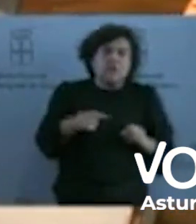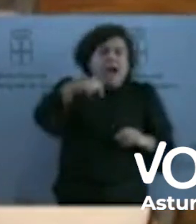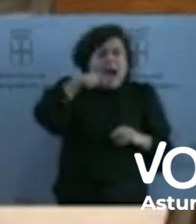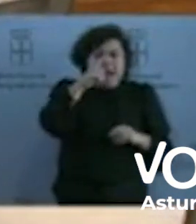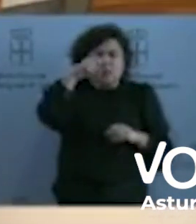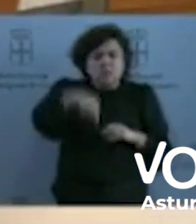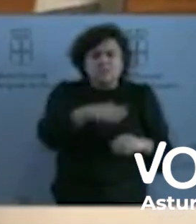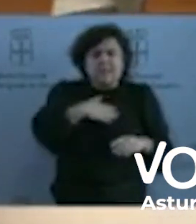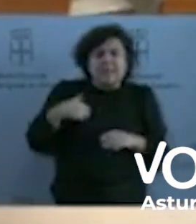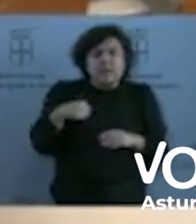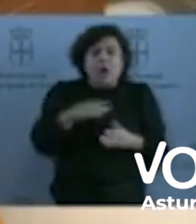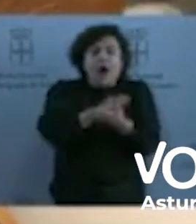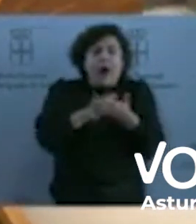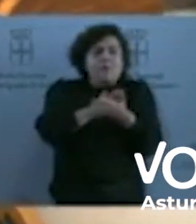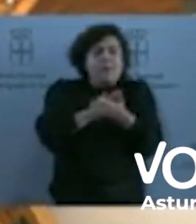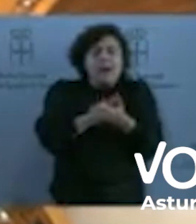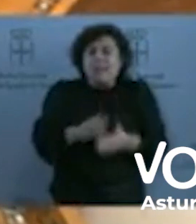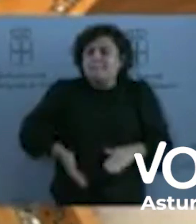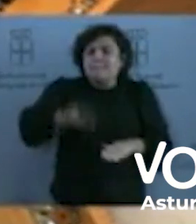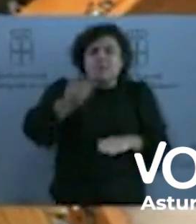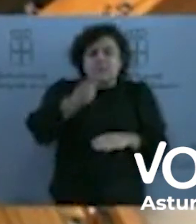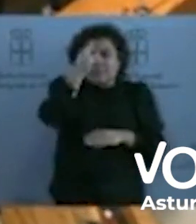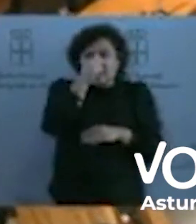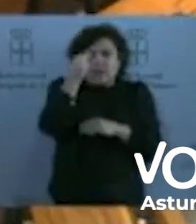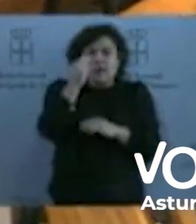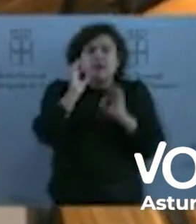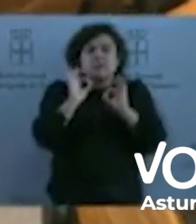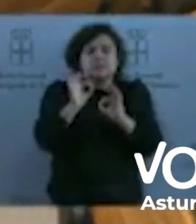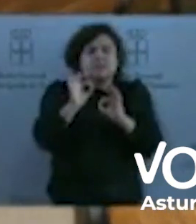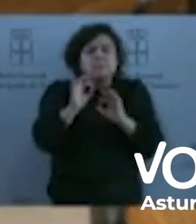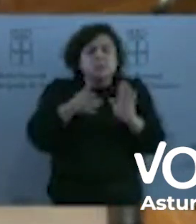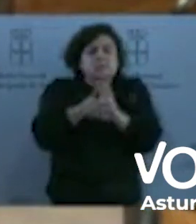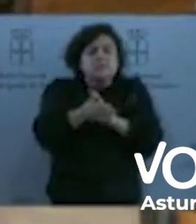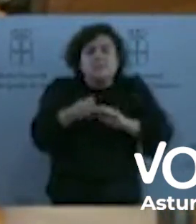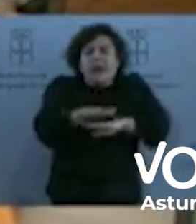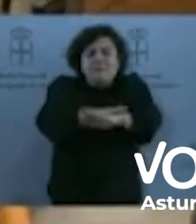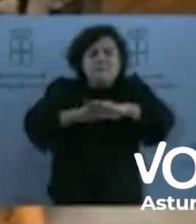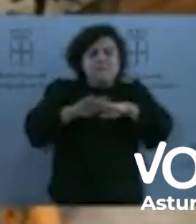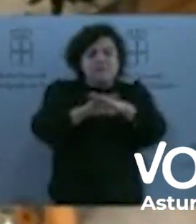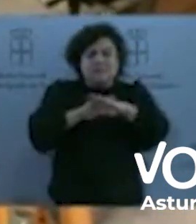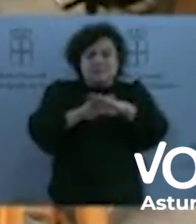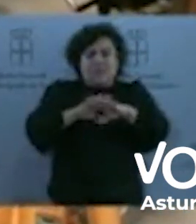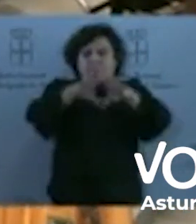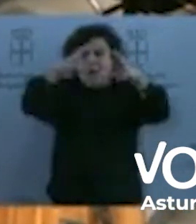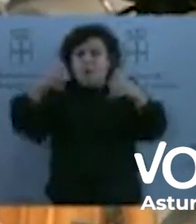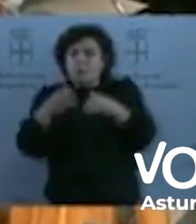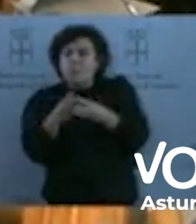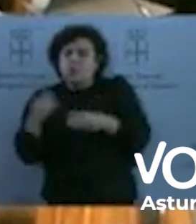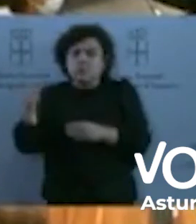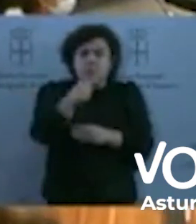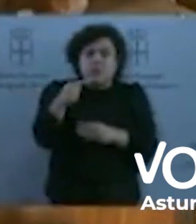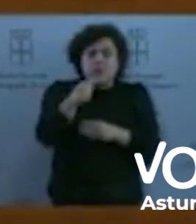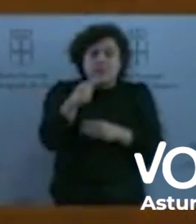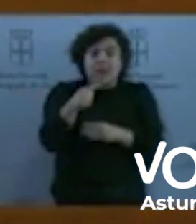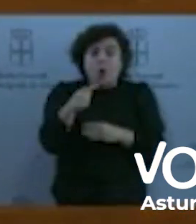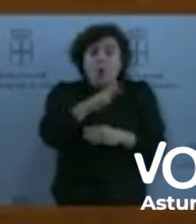argamasa de lo que venimos conociendo todos como mundo occidental. Una religión que con el martirio de los primeros cristianos acabó imponiéndose